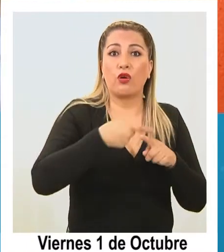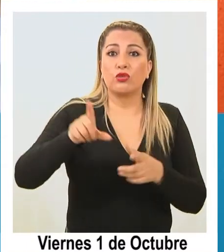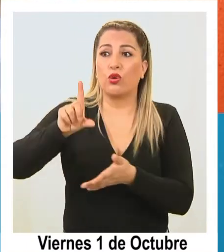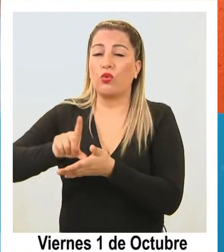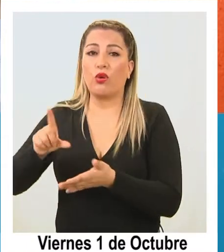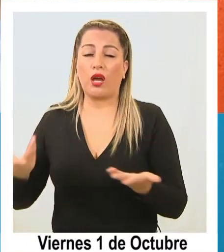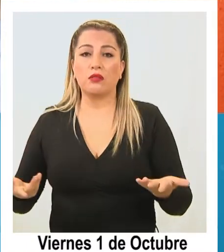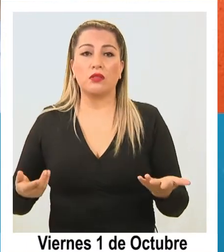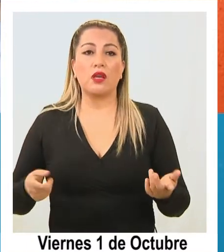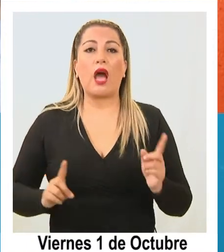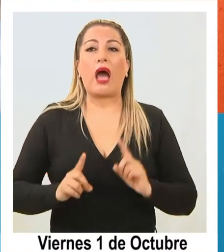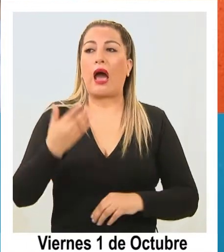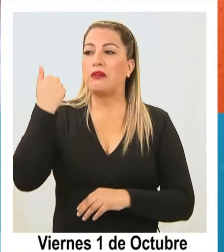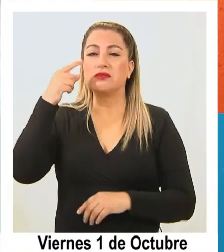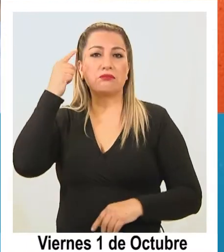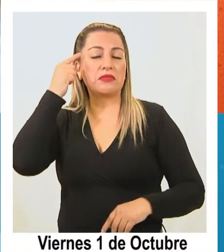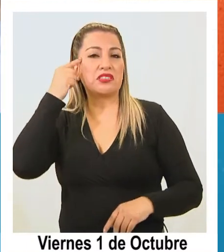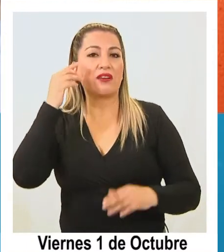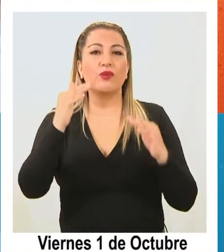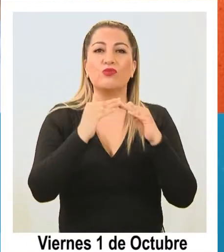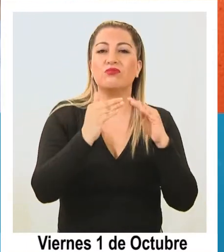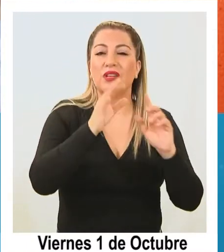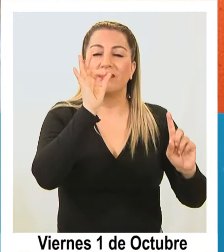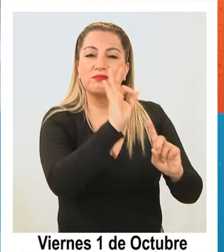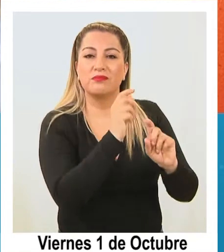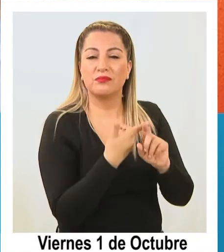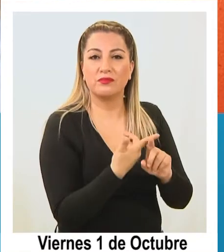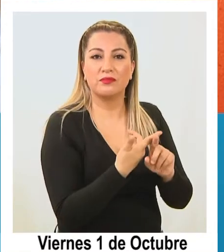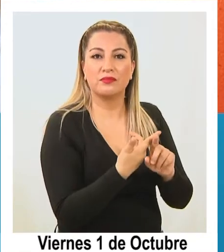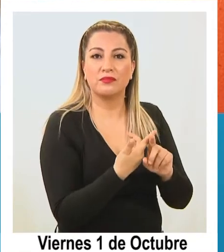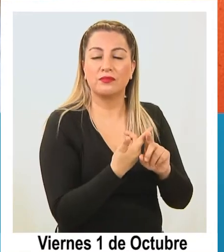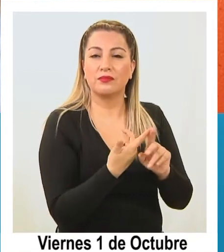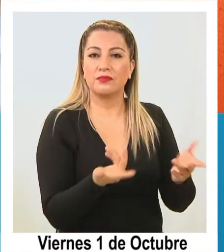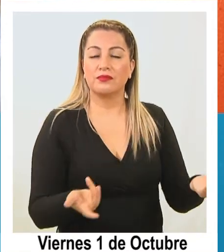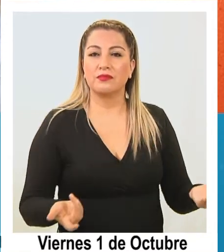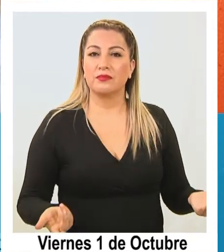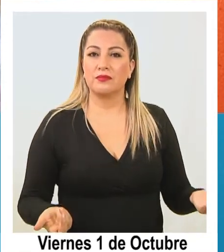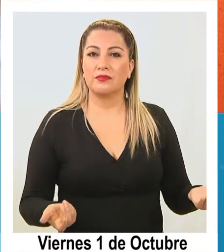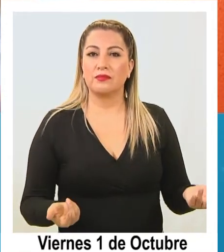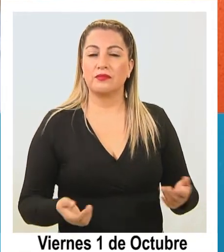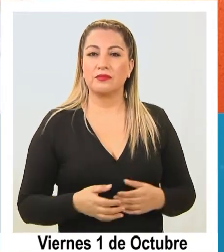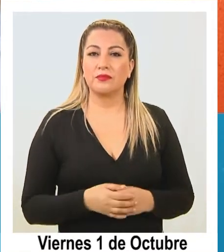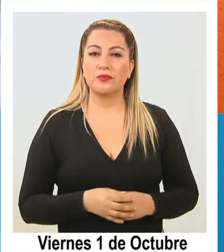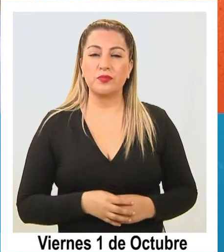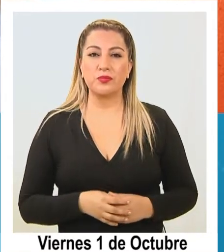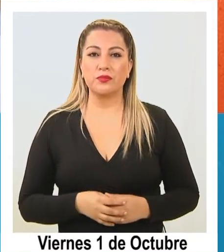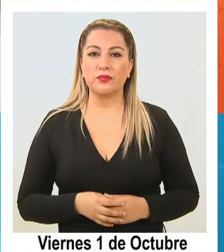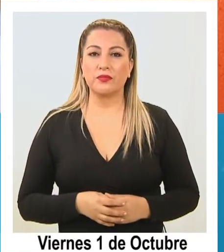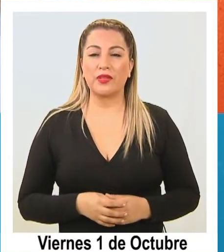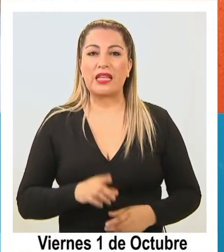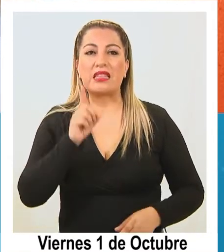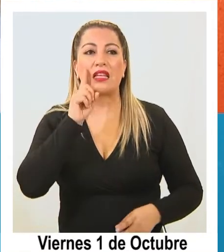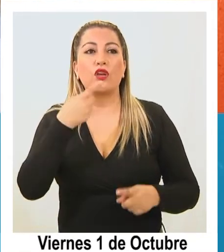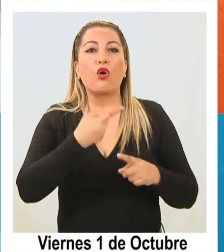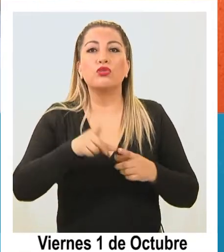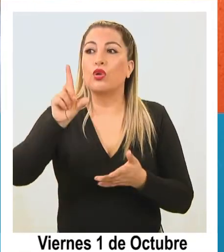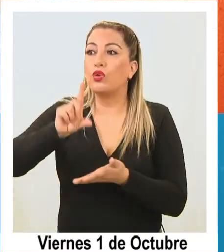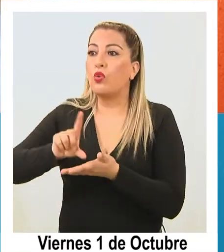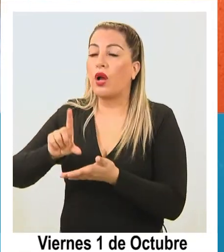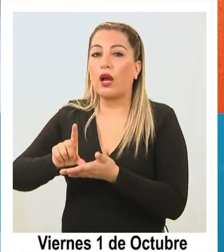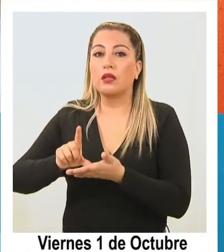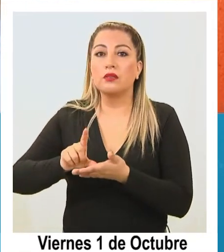habló de un albergue humanitario, desde febrero por lo menos que se viene comentando ese tema, ¿no era más lógico quizás tener un lugar donde llevar a estas personas y